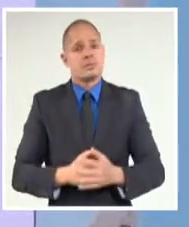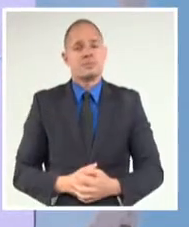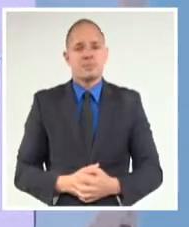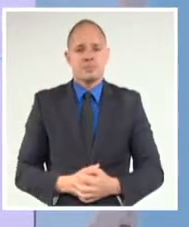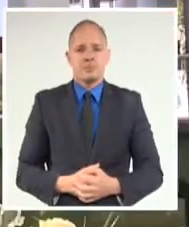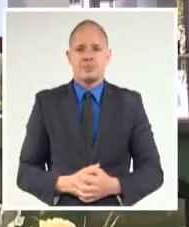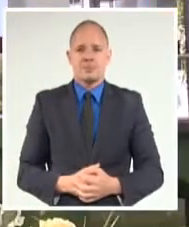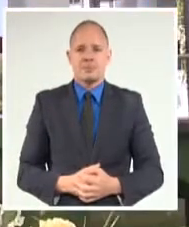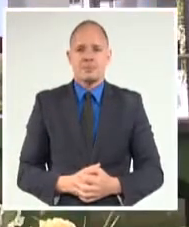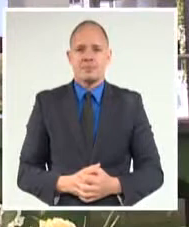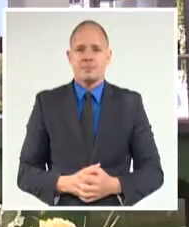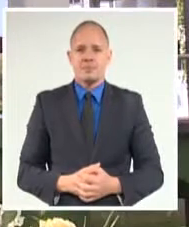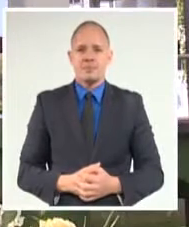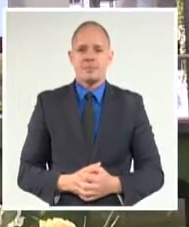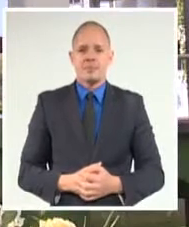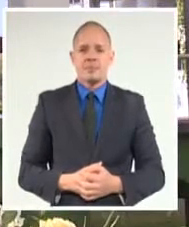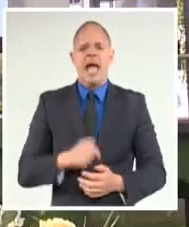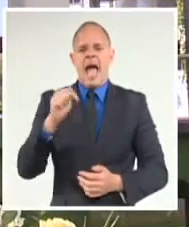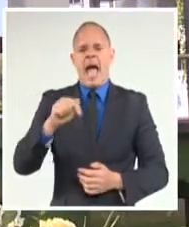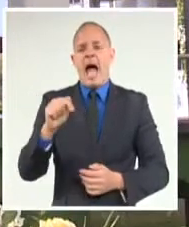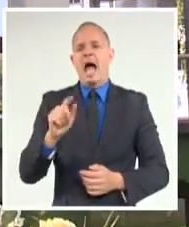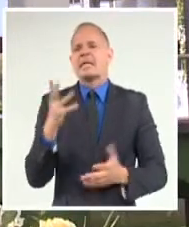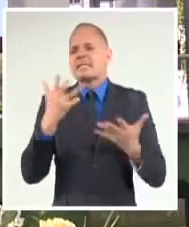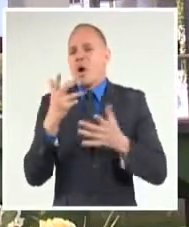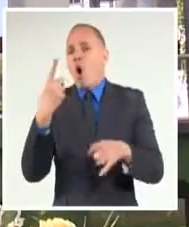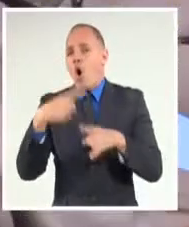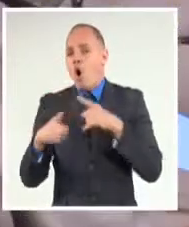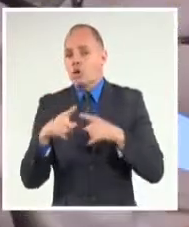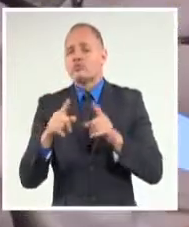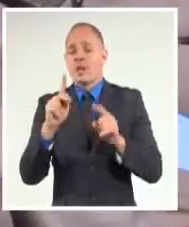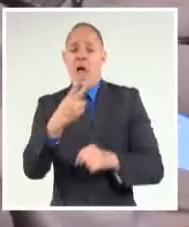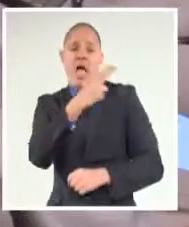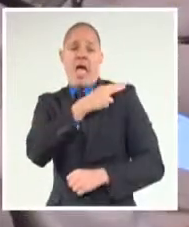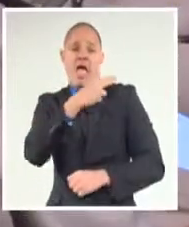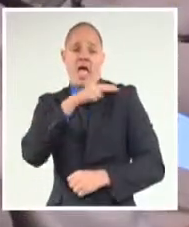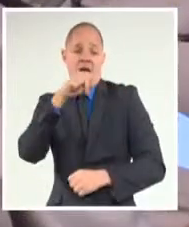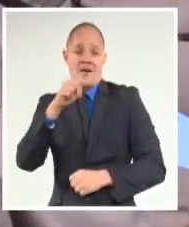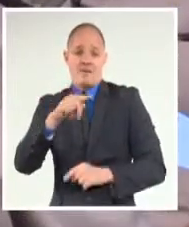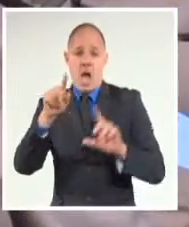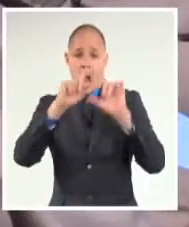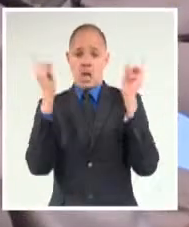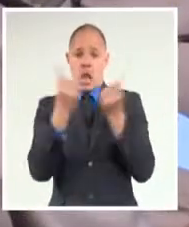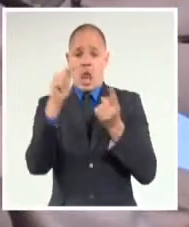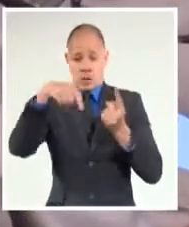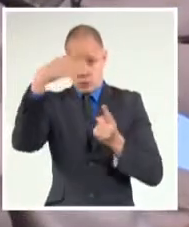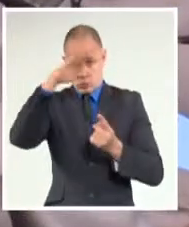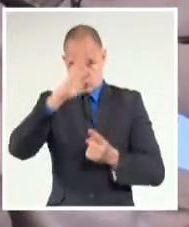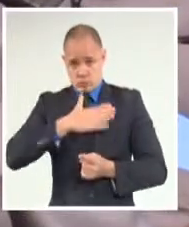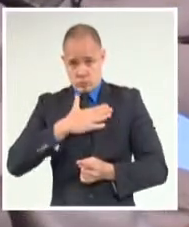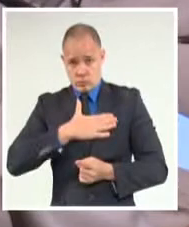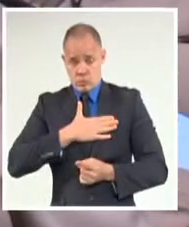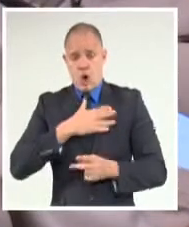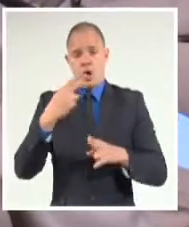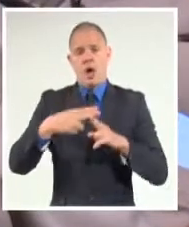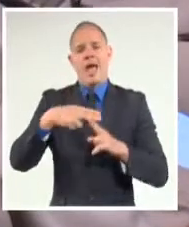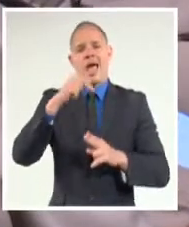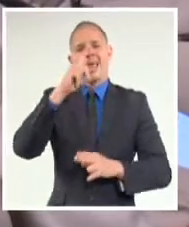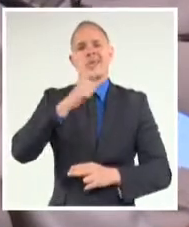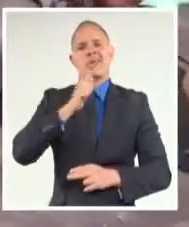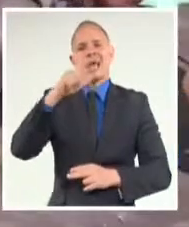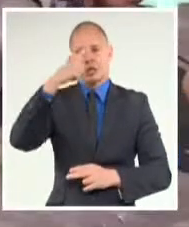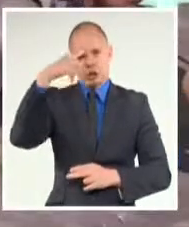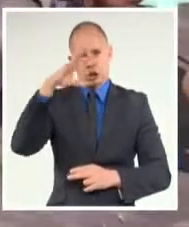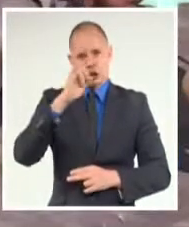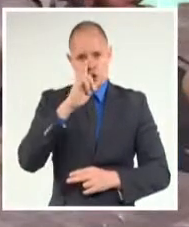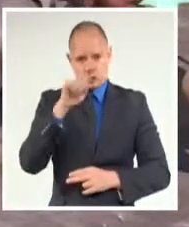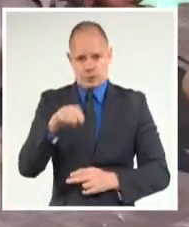Fidel Castro Ruz, y que estuvo presidido por el jefe de la aduana general de la República, Nelson Cordobés